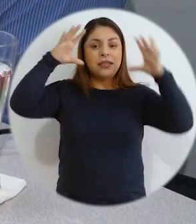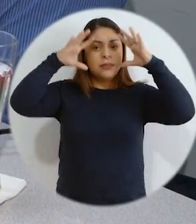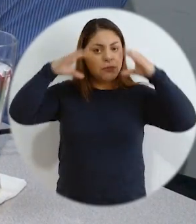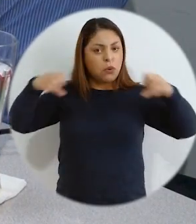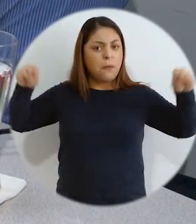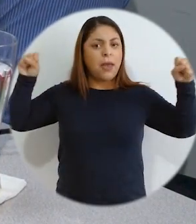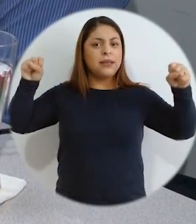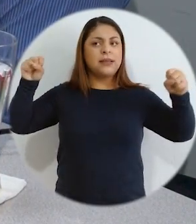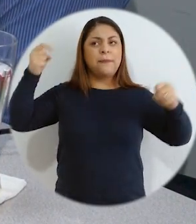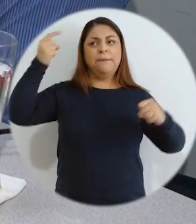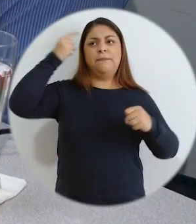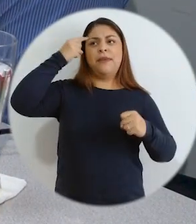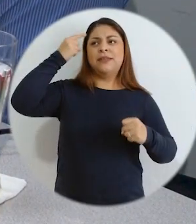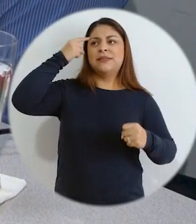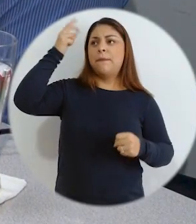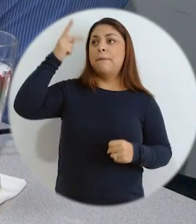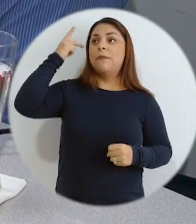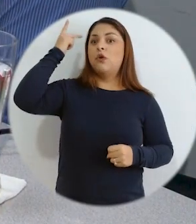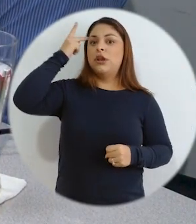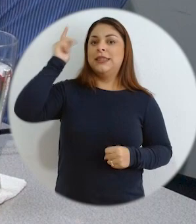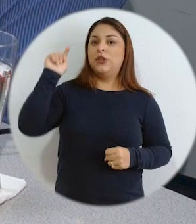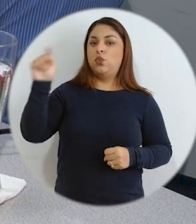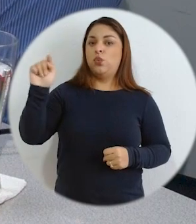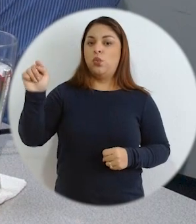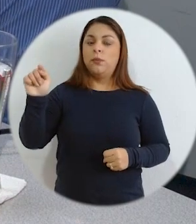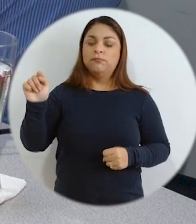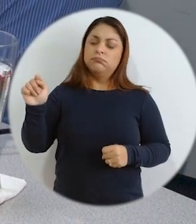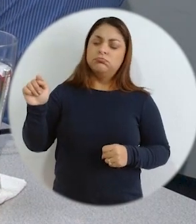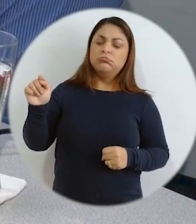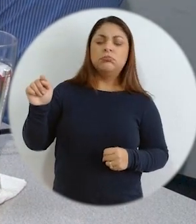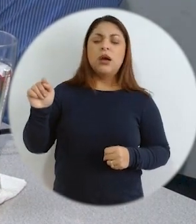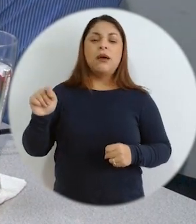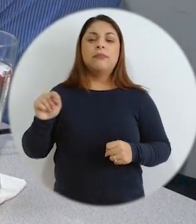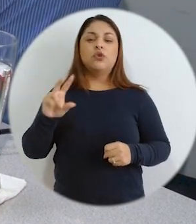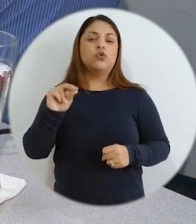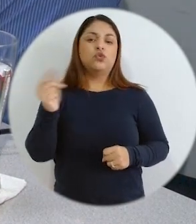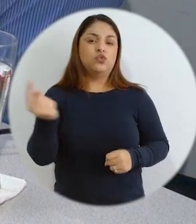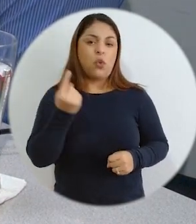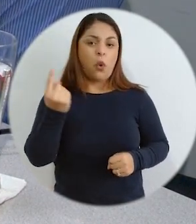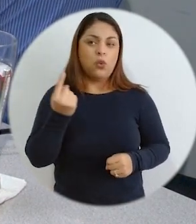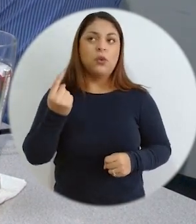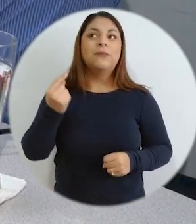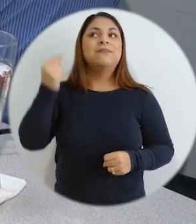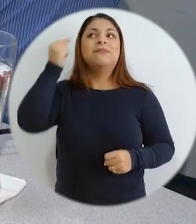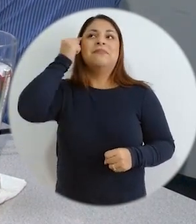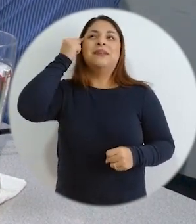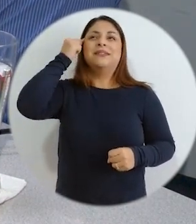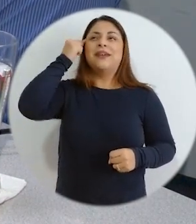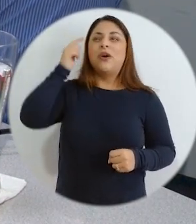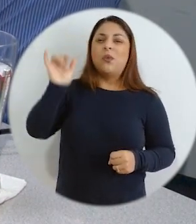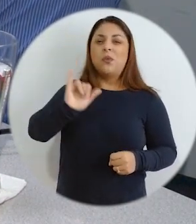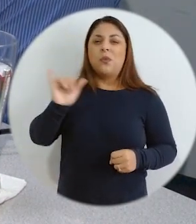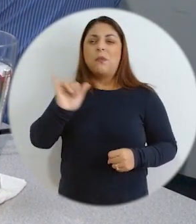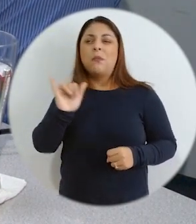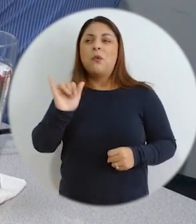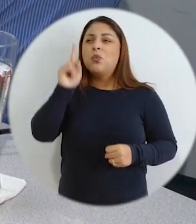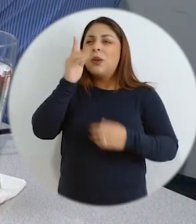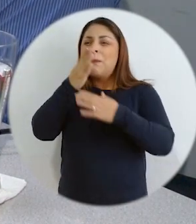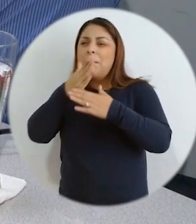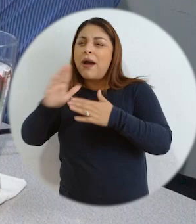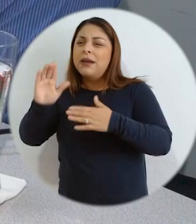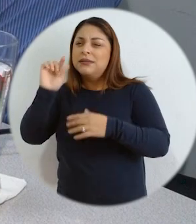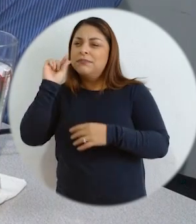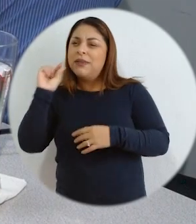cuando pensamos en diplomacia, lo pensamos meramente en términos políticos. Sí. ¿Verdad? Y nos imaginamos